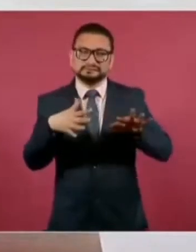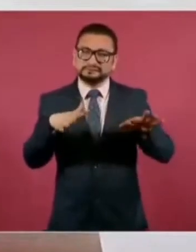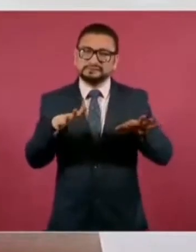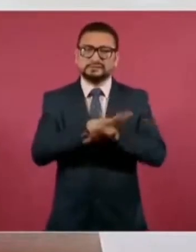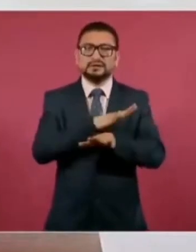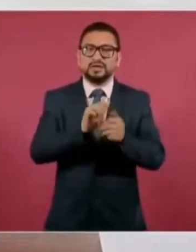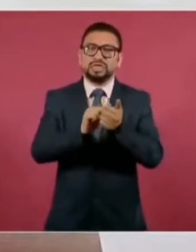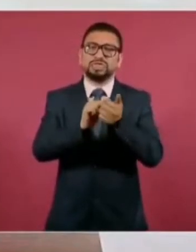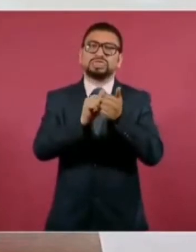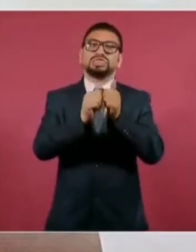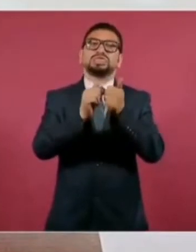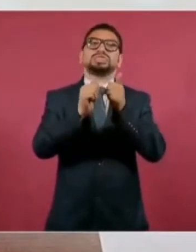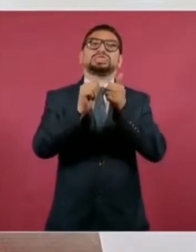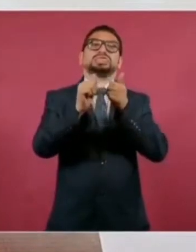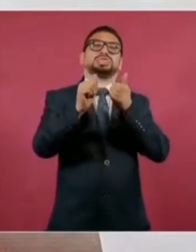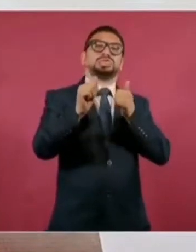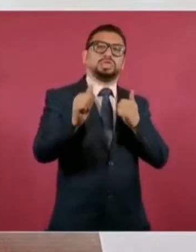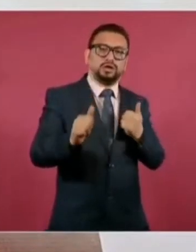un retroceso,